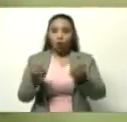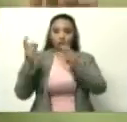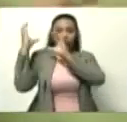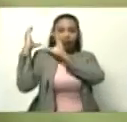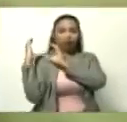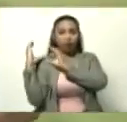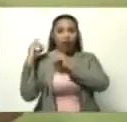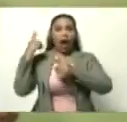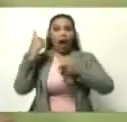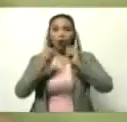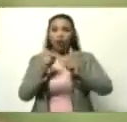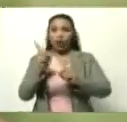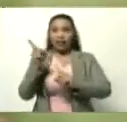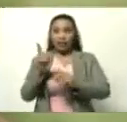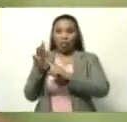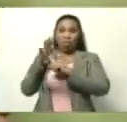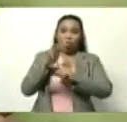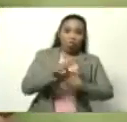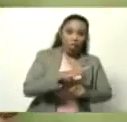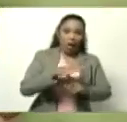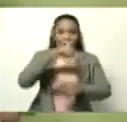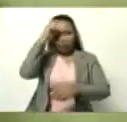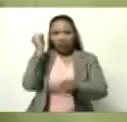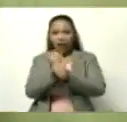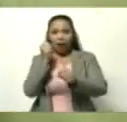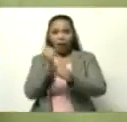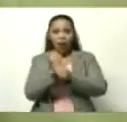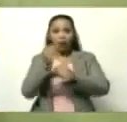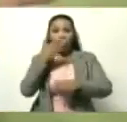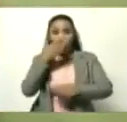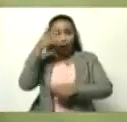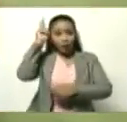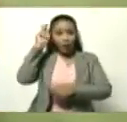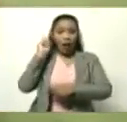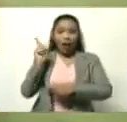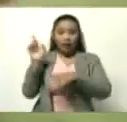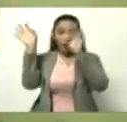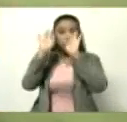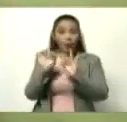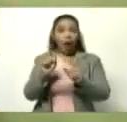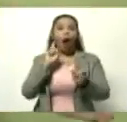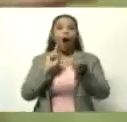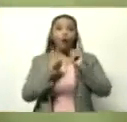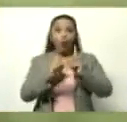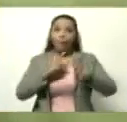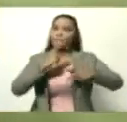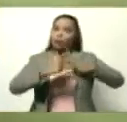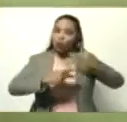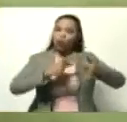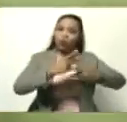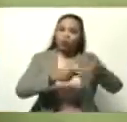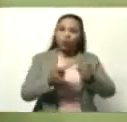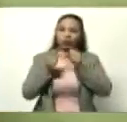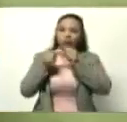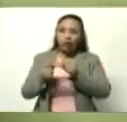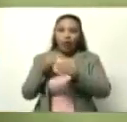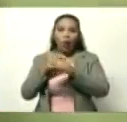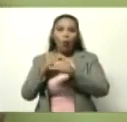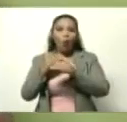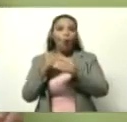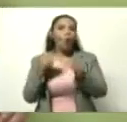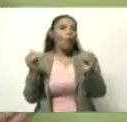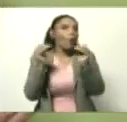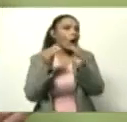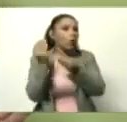explotaban la fuerza de trabajo indígena entonces en ese sentido pues hay algunos procesos que quedaron pendientes